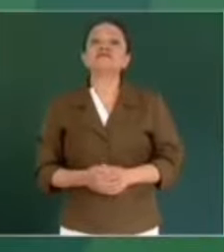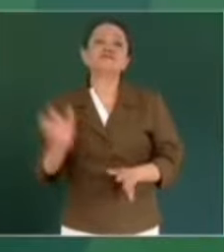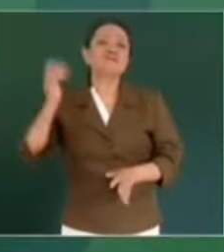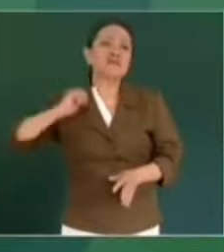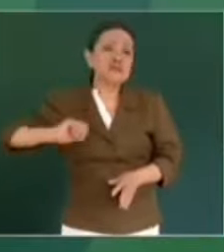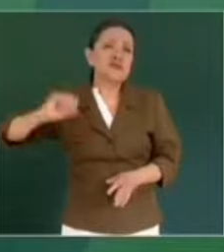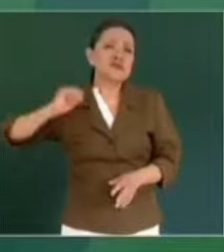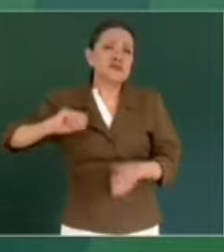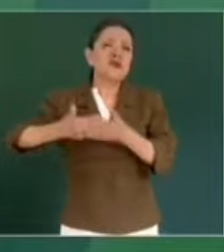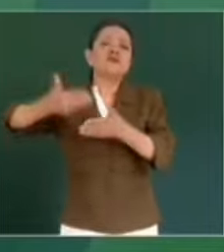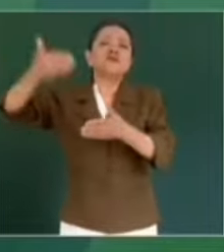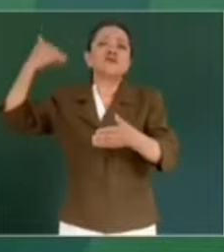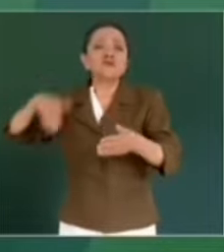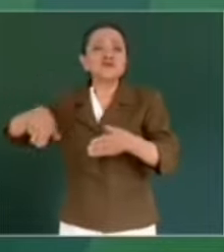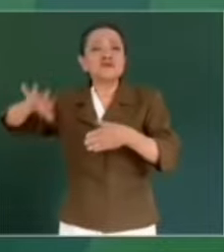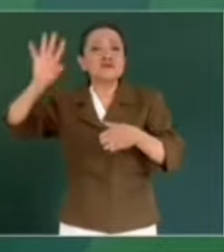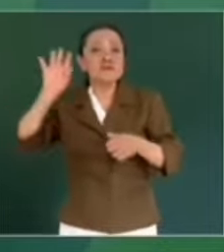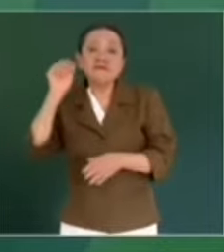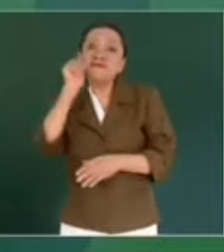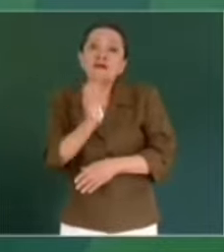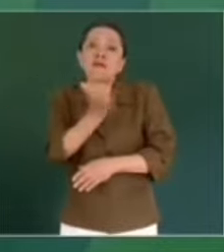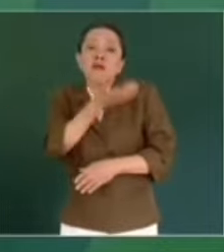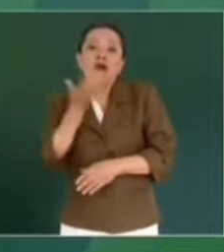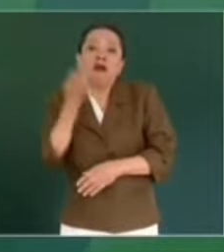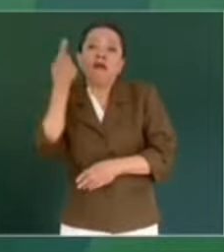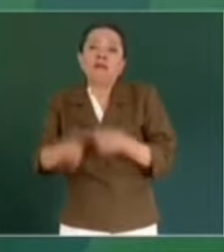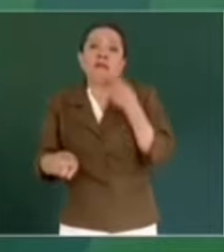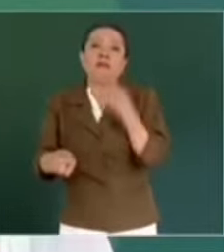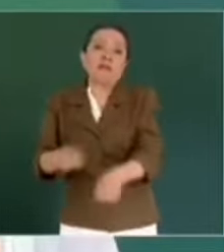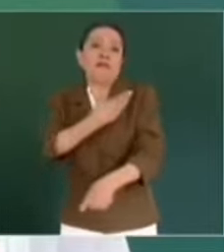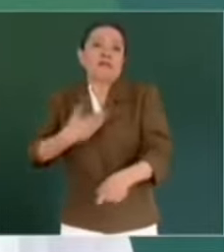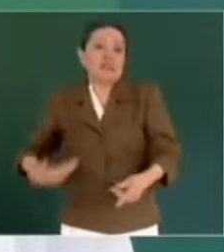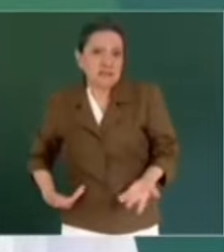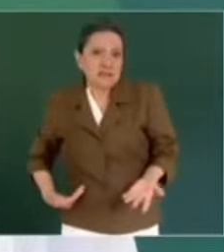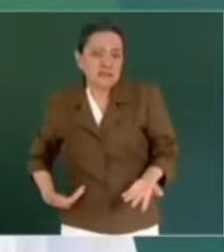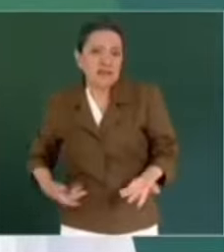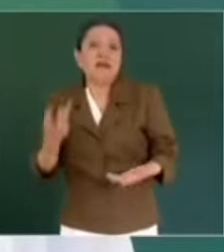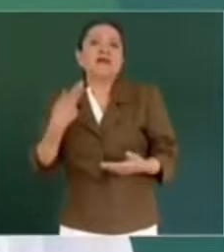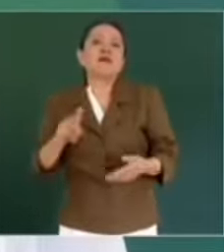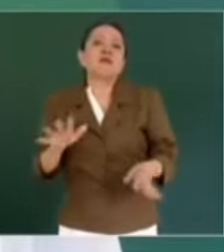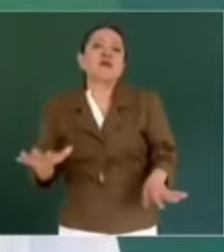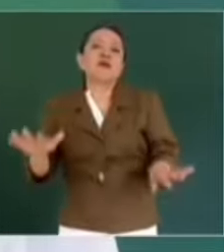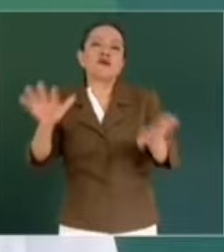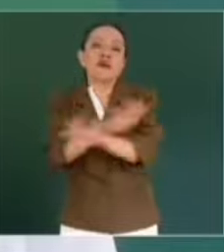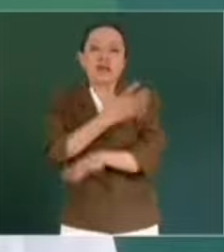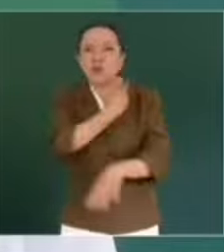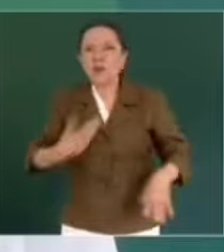siglos, con la excepción de la elección del presidente Madero,